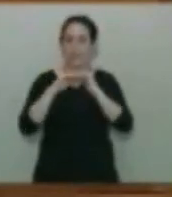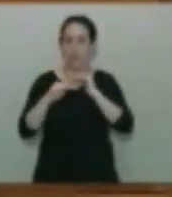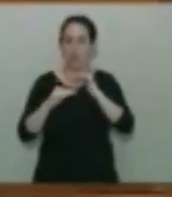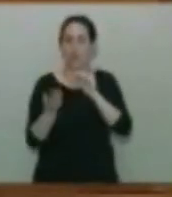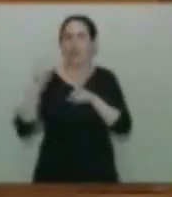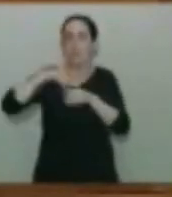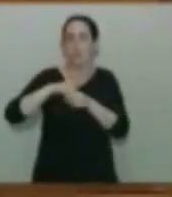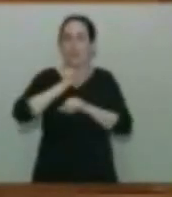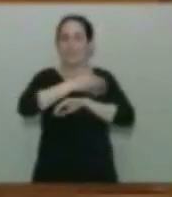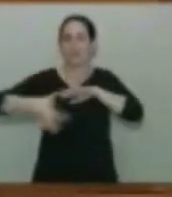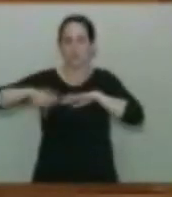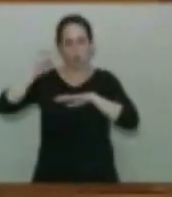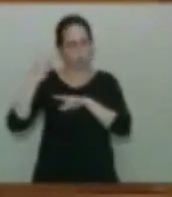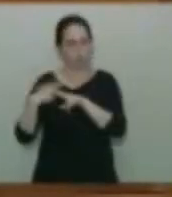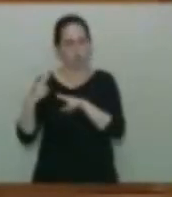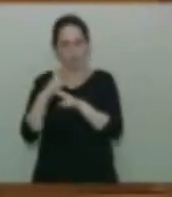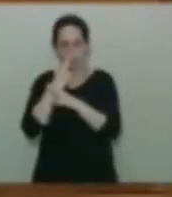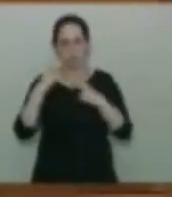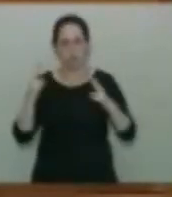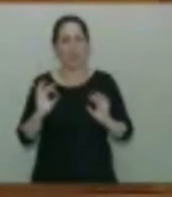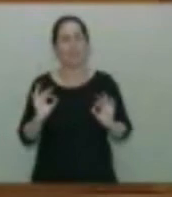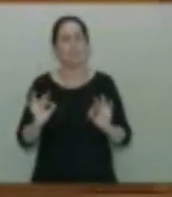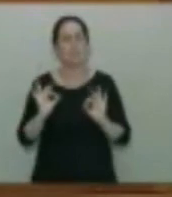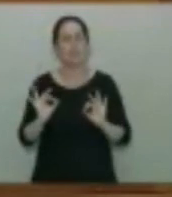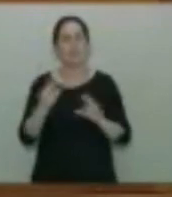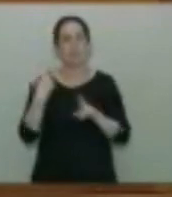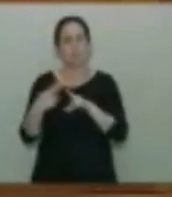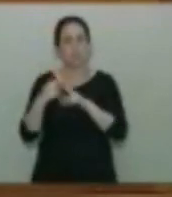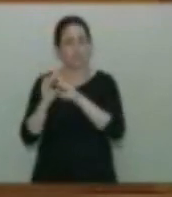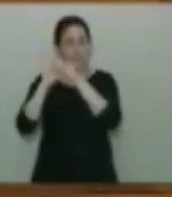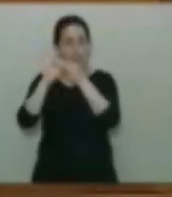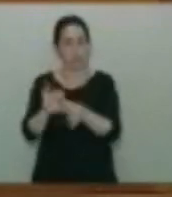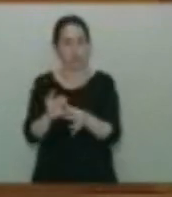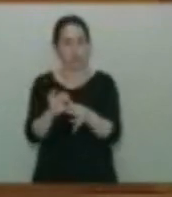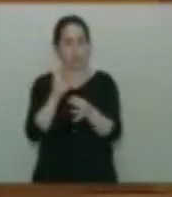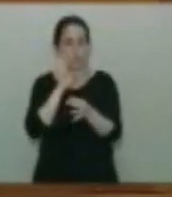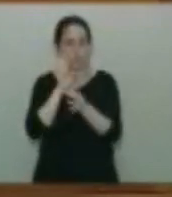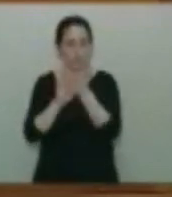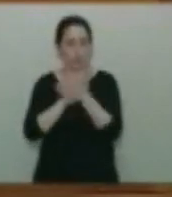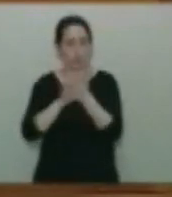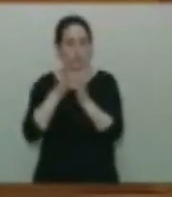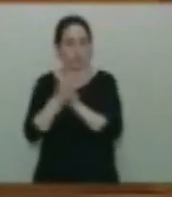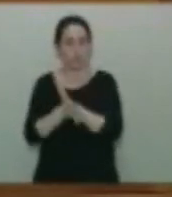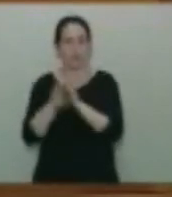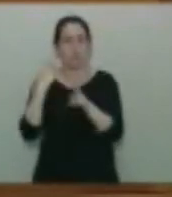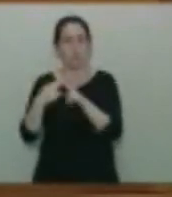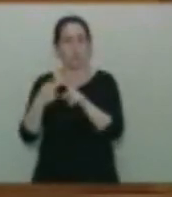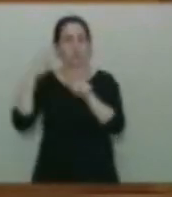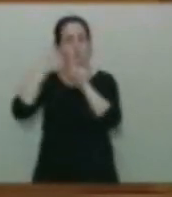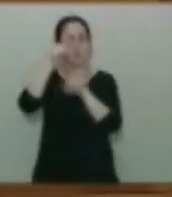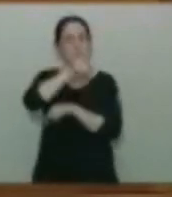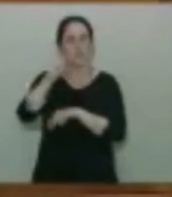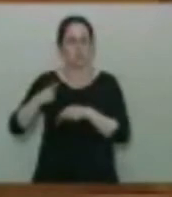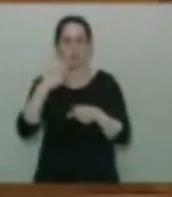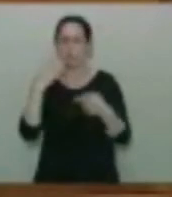transversal al resto de políticas públicas, especialmente aquellas que, como ya le he dicho, están destinadas a las personas, las políticas